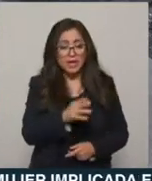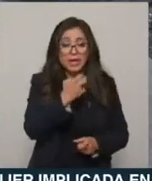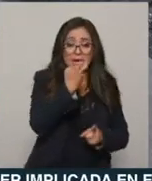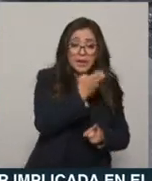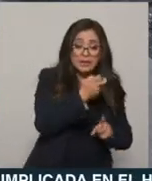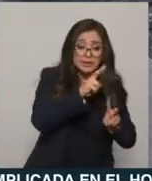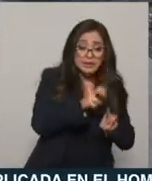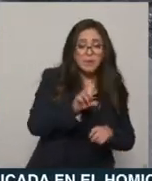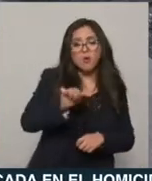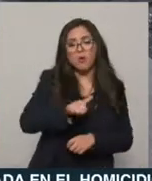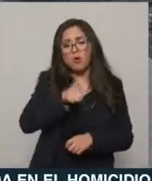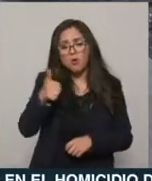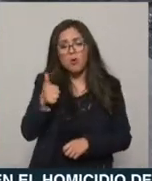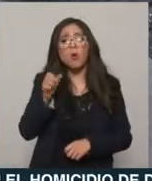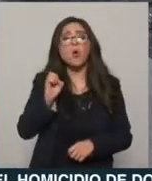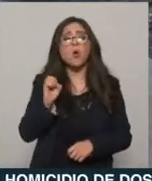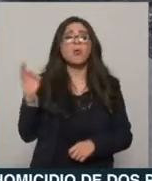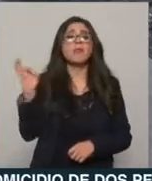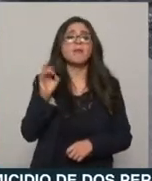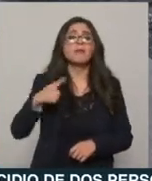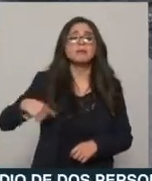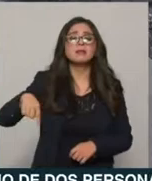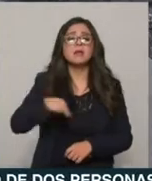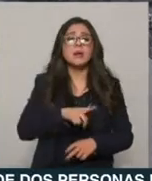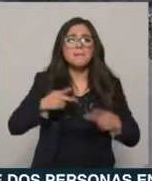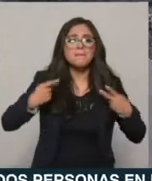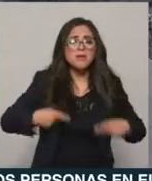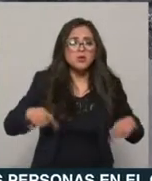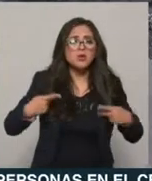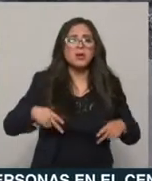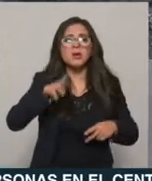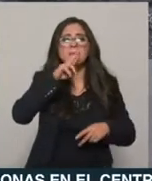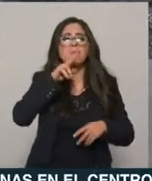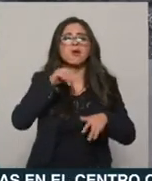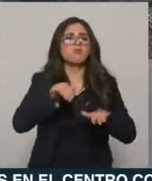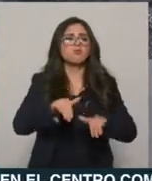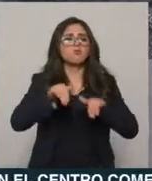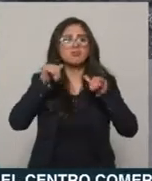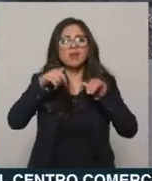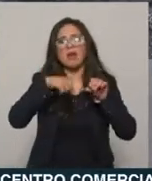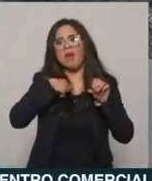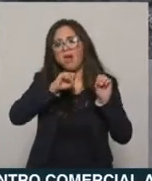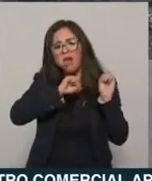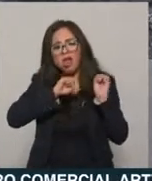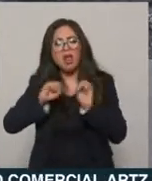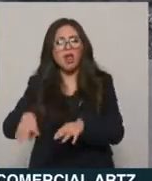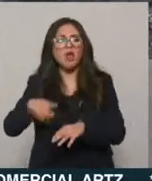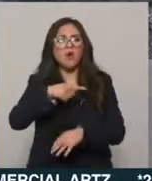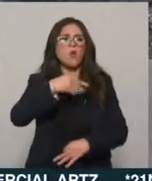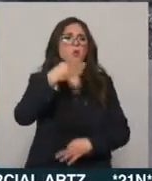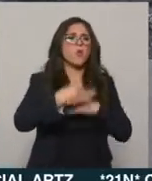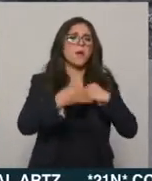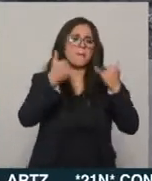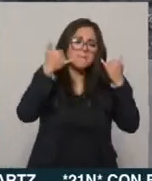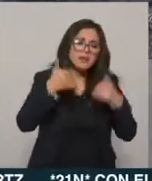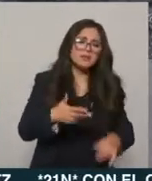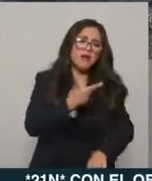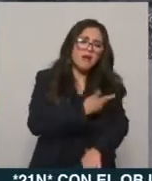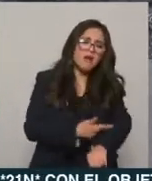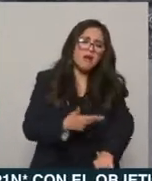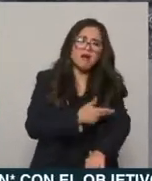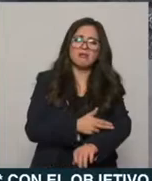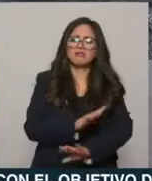las personas prefieren abandonar ciertos bienes antes de ir ante un juez y llevar todo un trámite tortuoso.